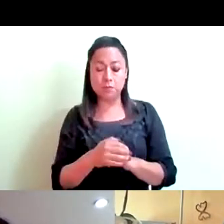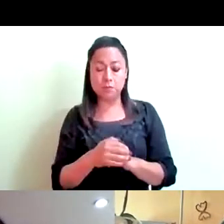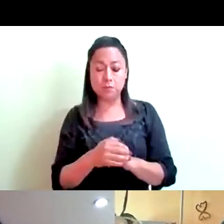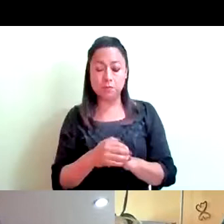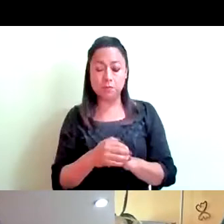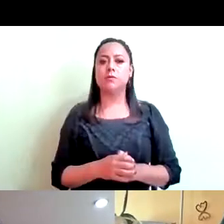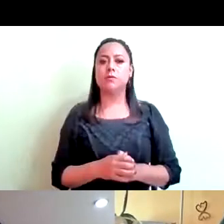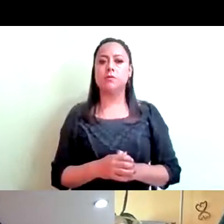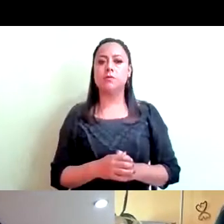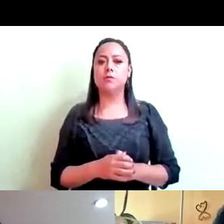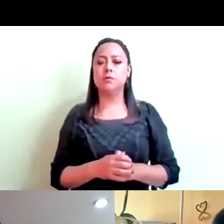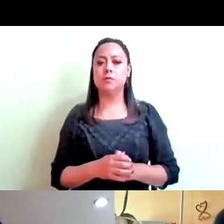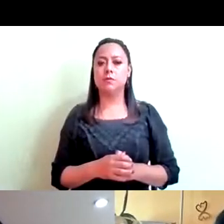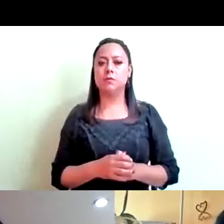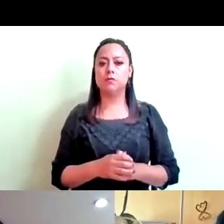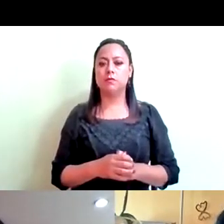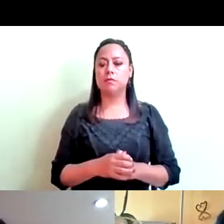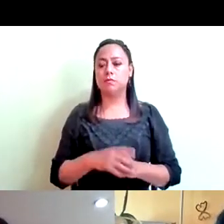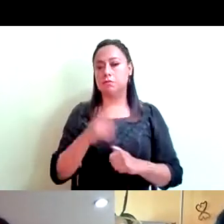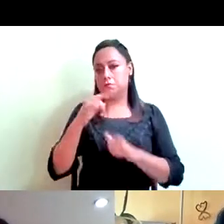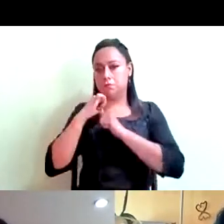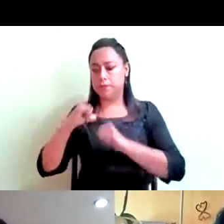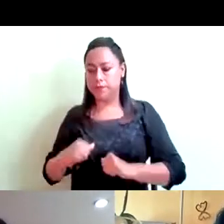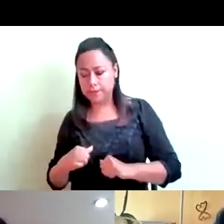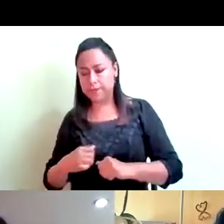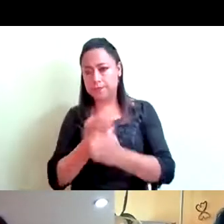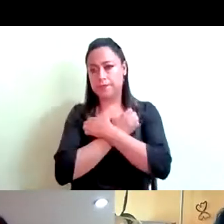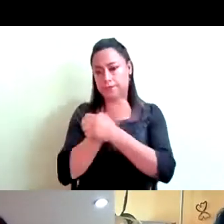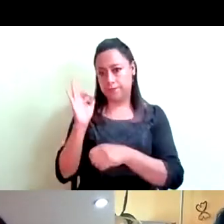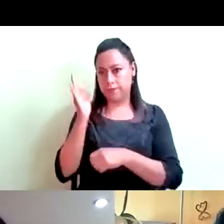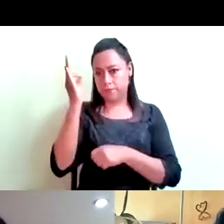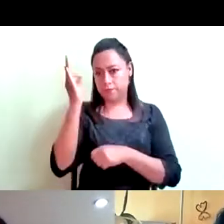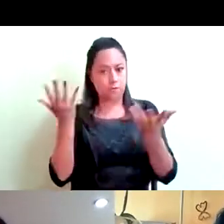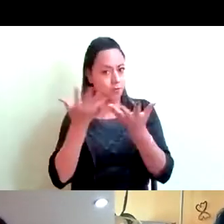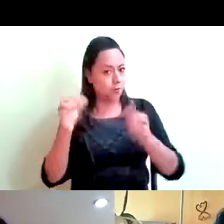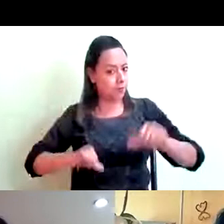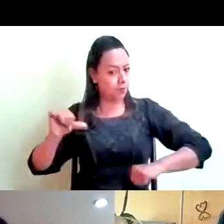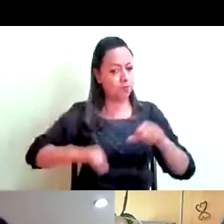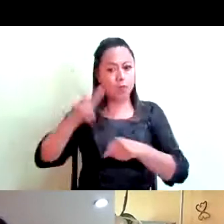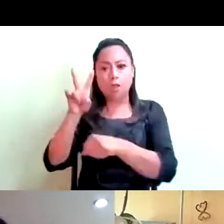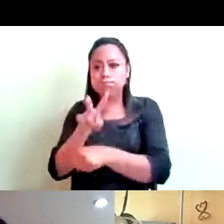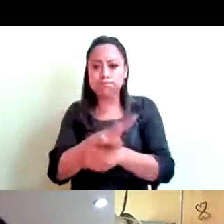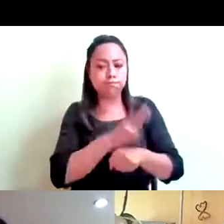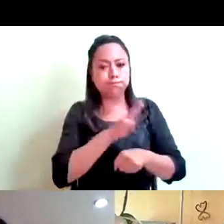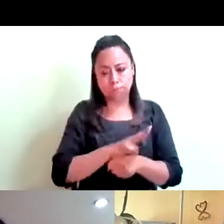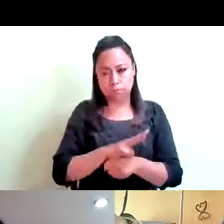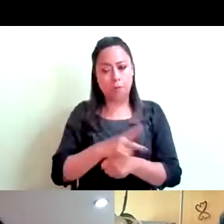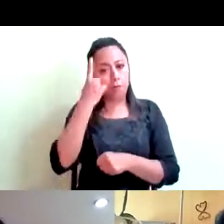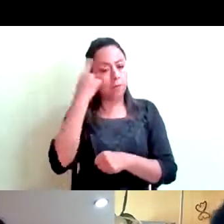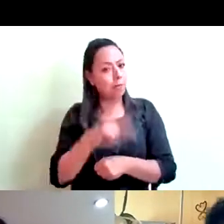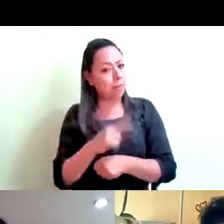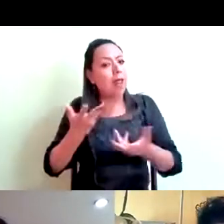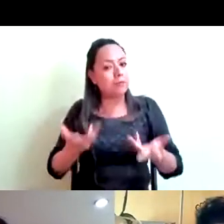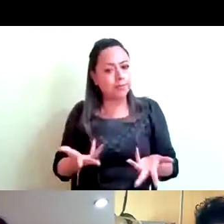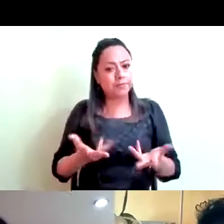cual la autoridad educativa federal realiza actividades de supervisión y vigilancia en relación a